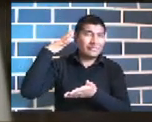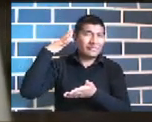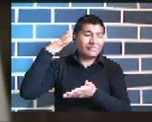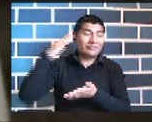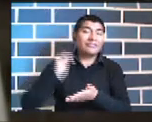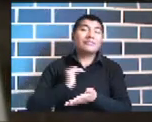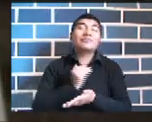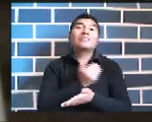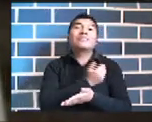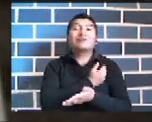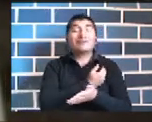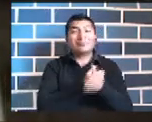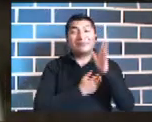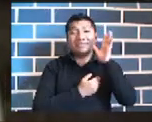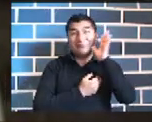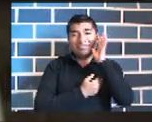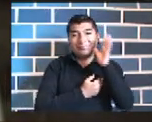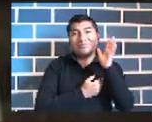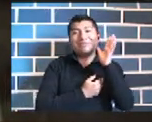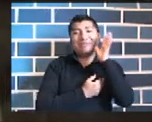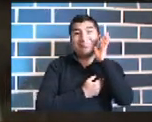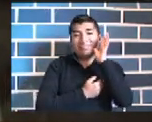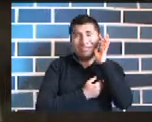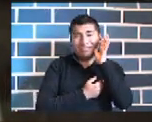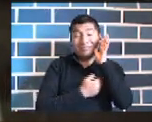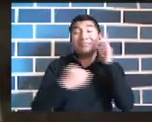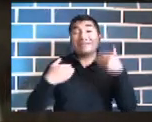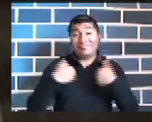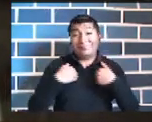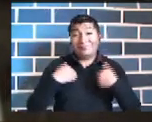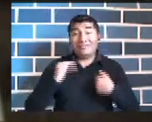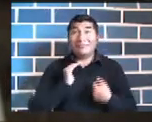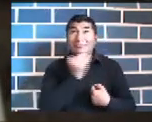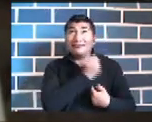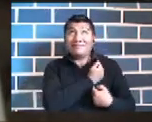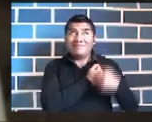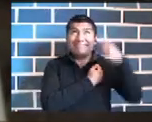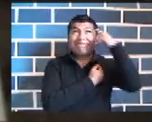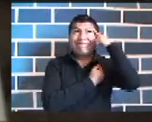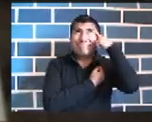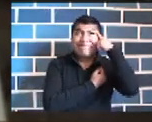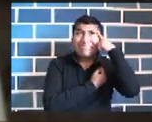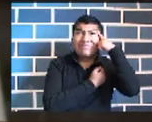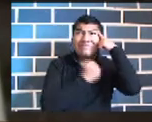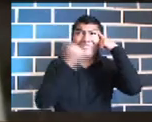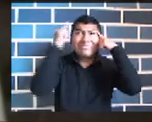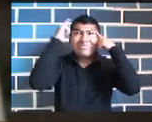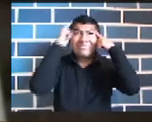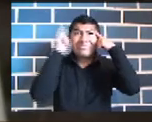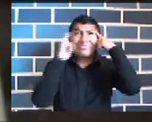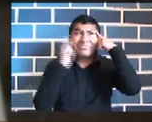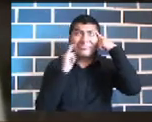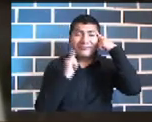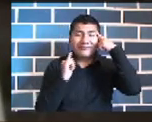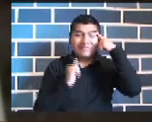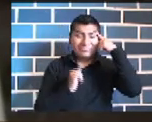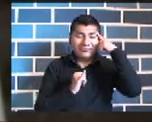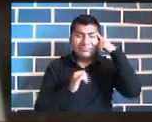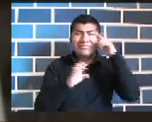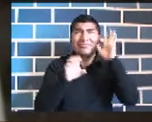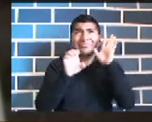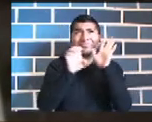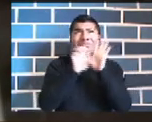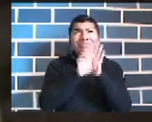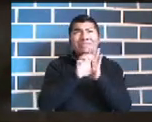de nuestras mamás, teniendo en nuestra mente esa imagen, ese